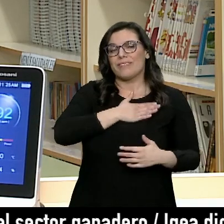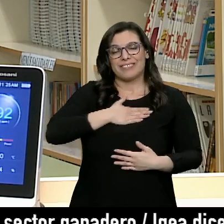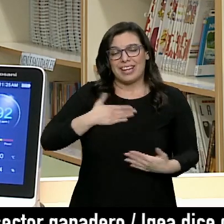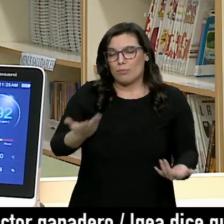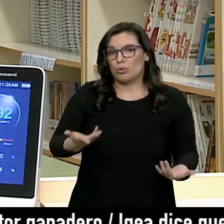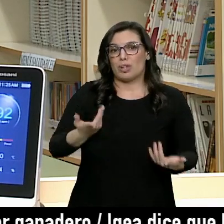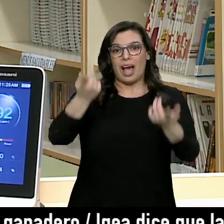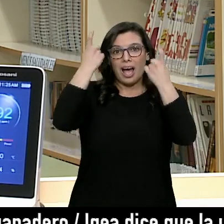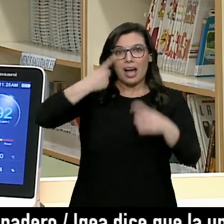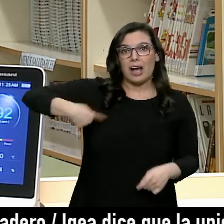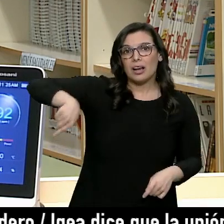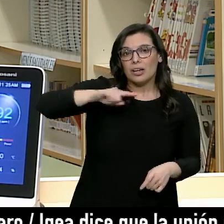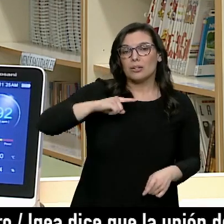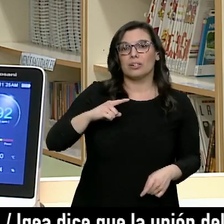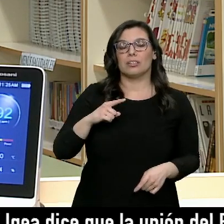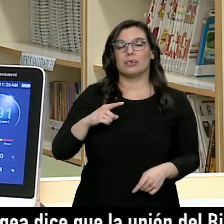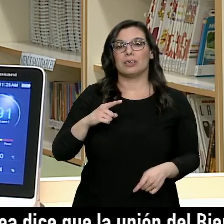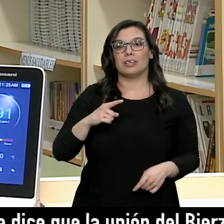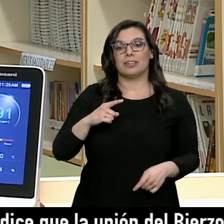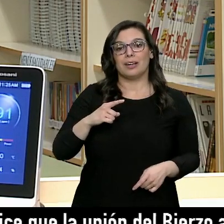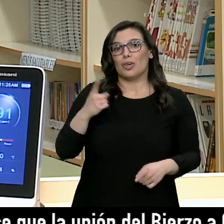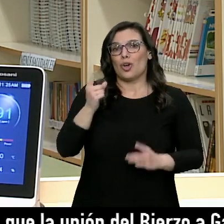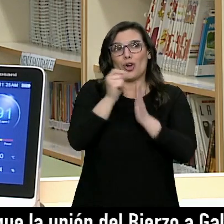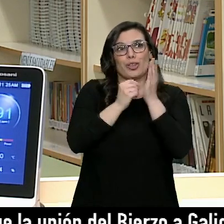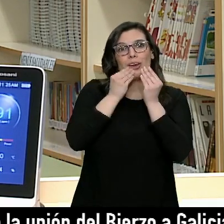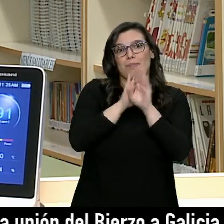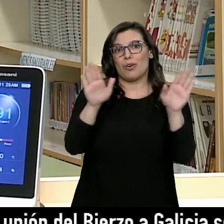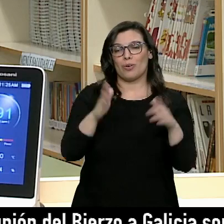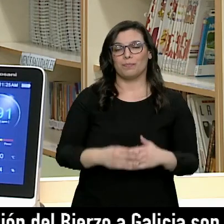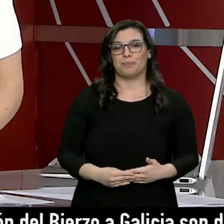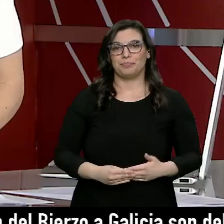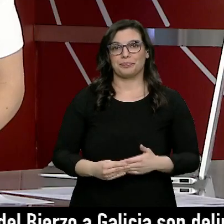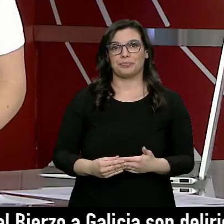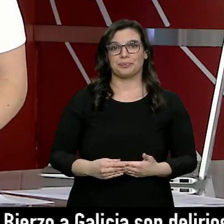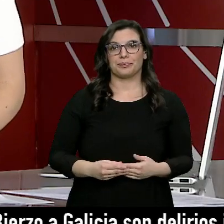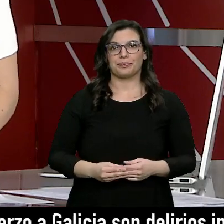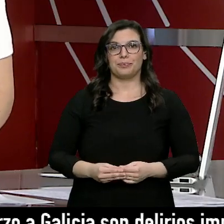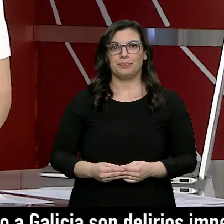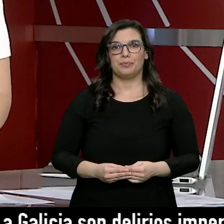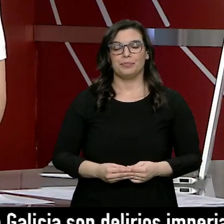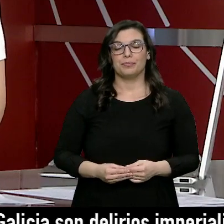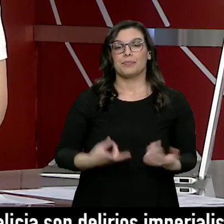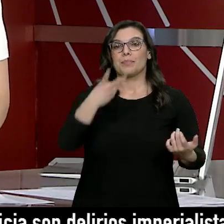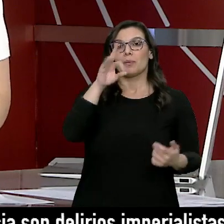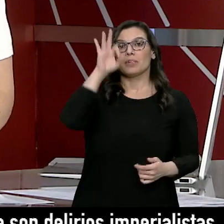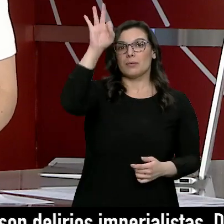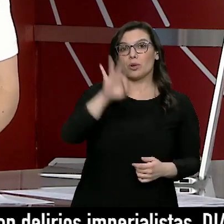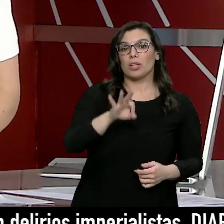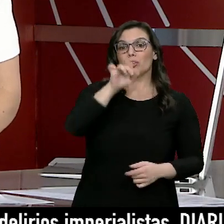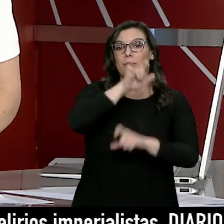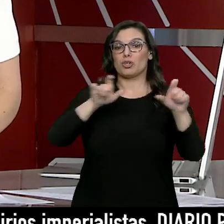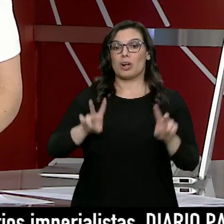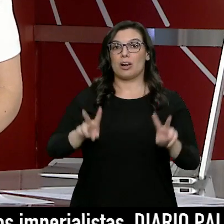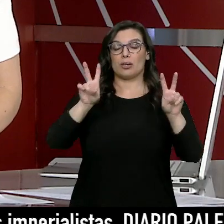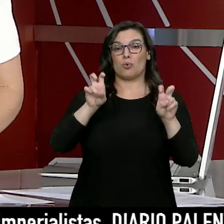es que el alumnado esté en las mejores condiciones. Un 20% de los nuevos casos